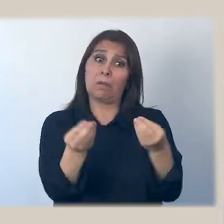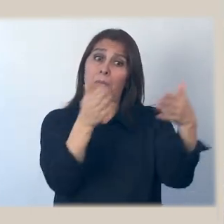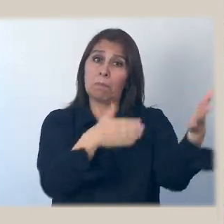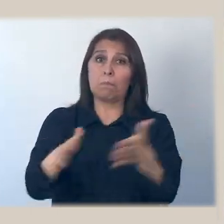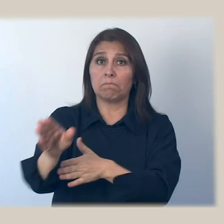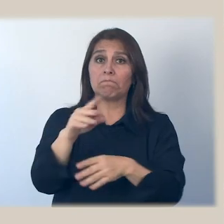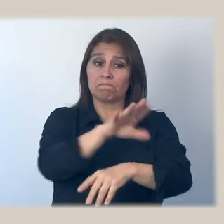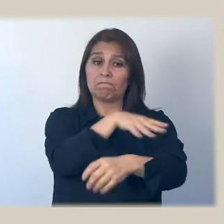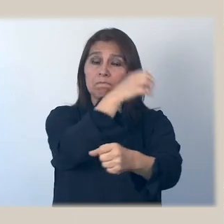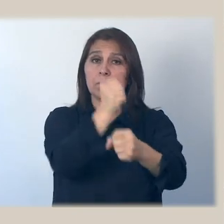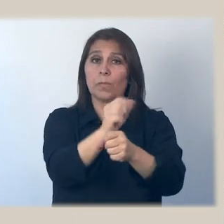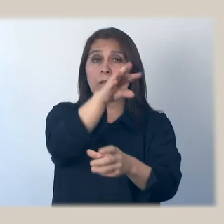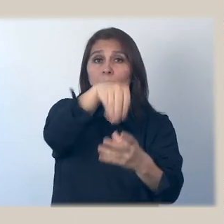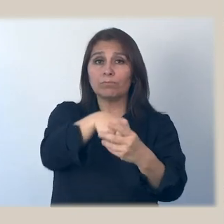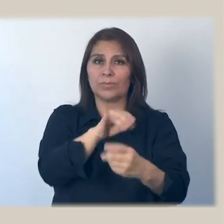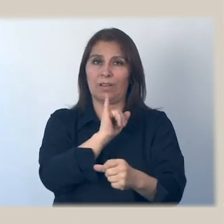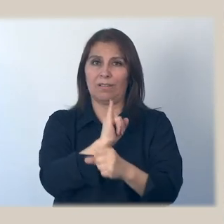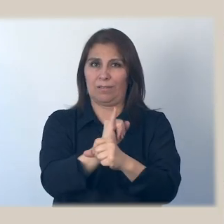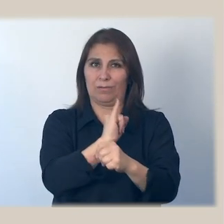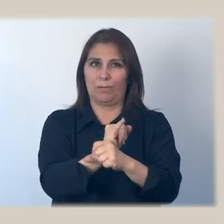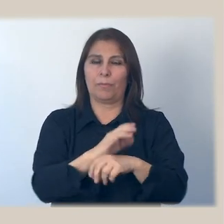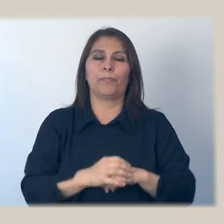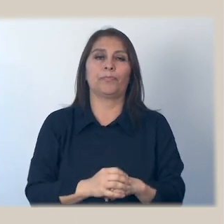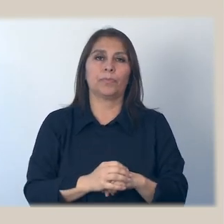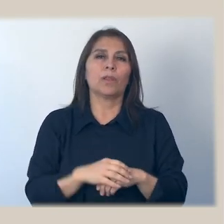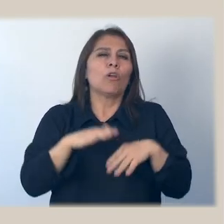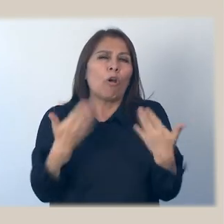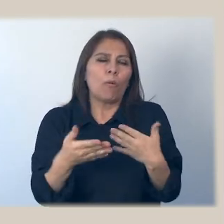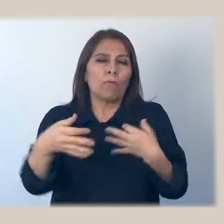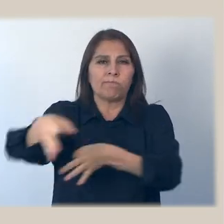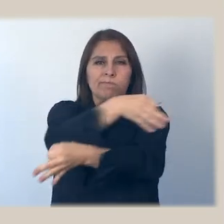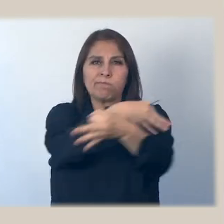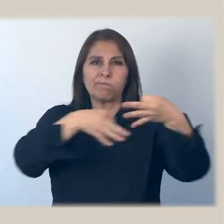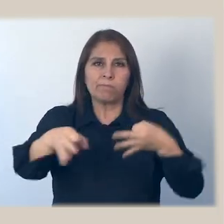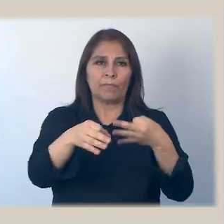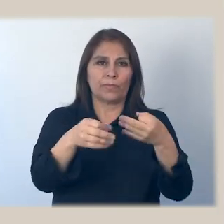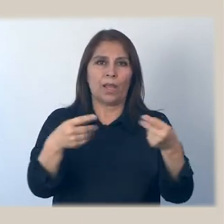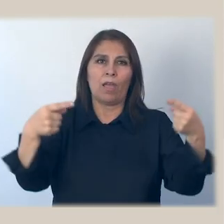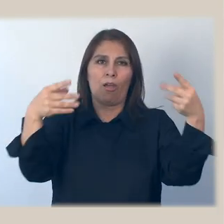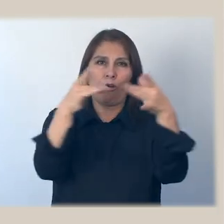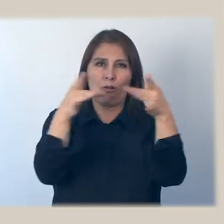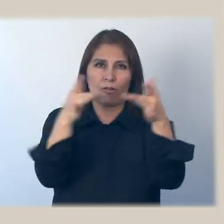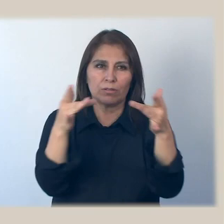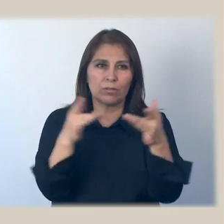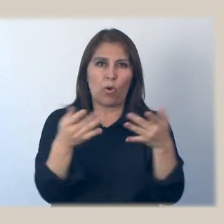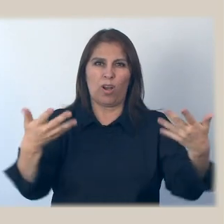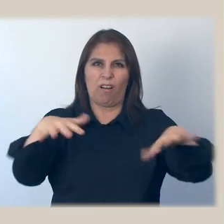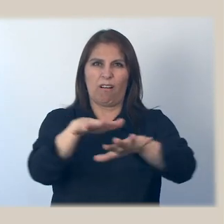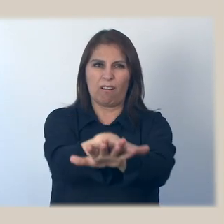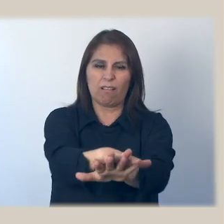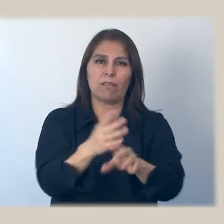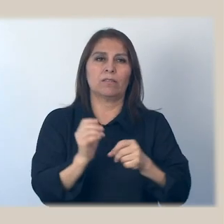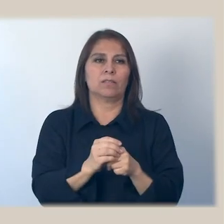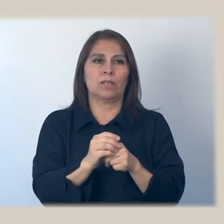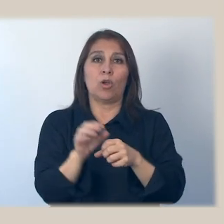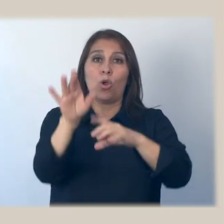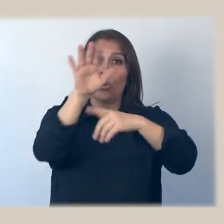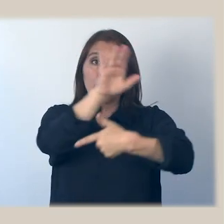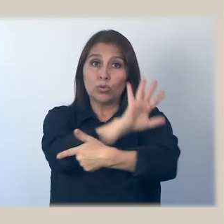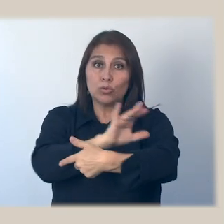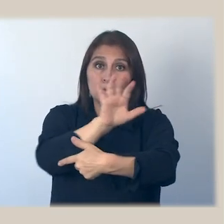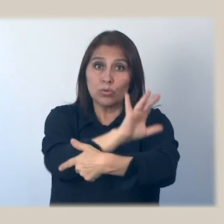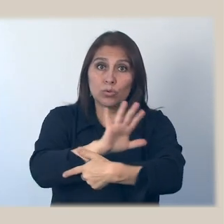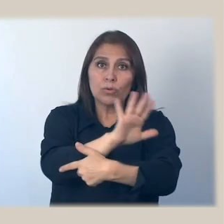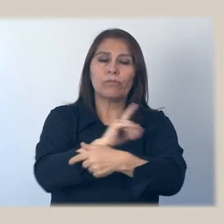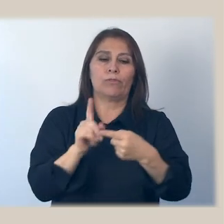gestión institucional, mediante el reemplazo de conexiones y redes, la adquisición de software y de equipos computacionales,